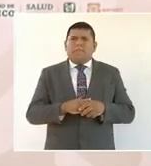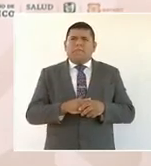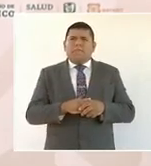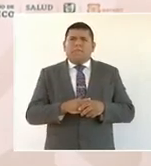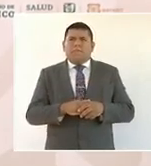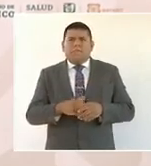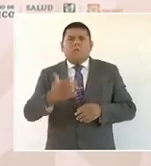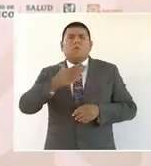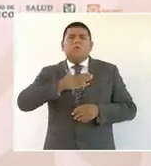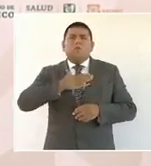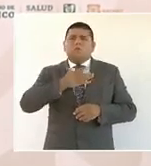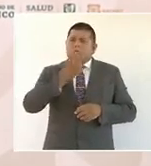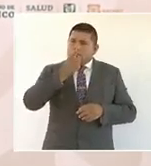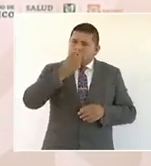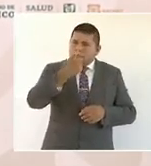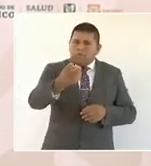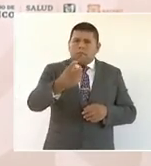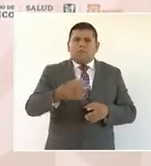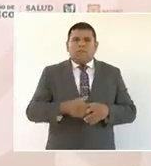mi palabra.